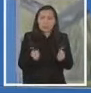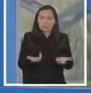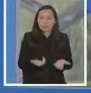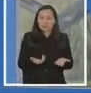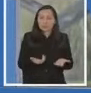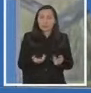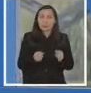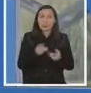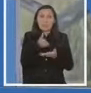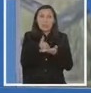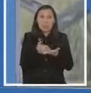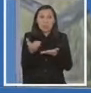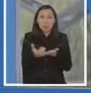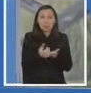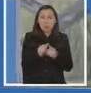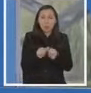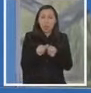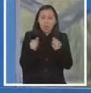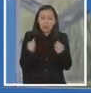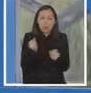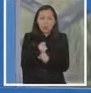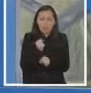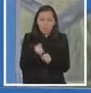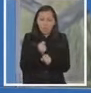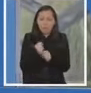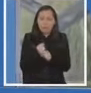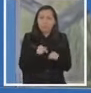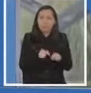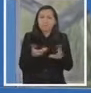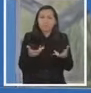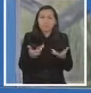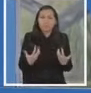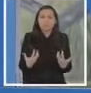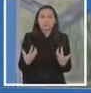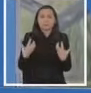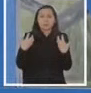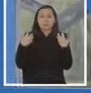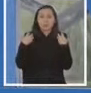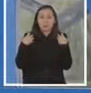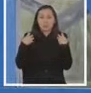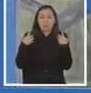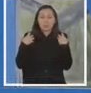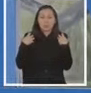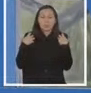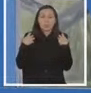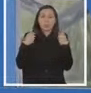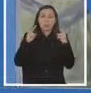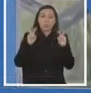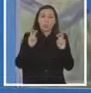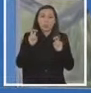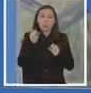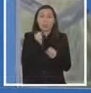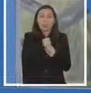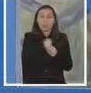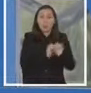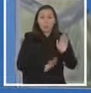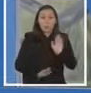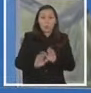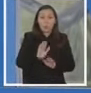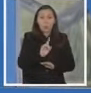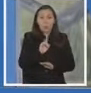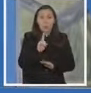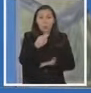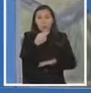Y esa mitad del sueldo y doble labor es por justamente la responsabilidad con la que cargan por el trabajo de cuidados, que hoy día